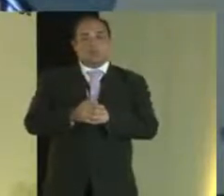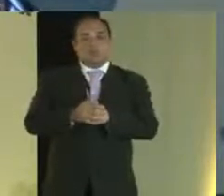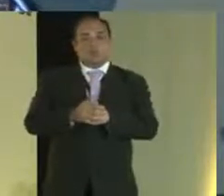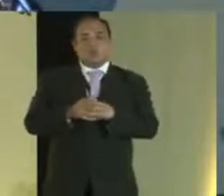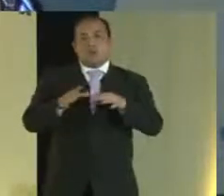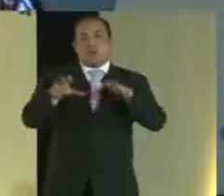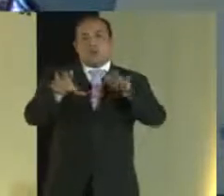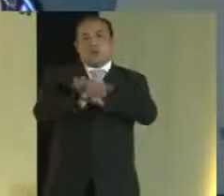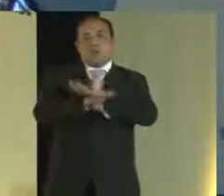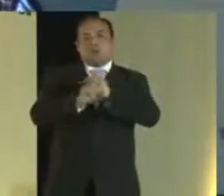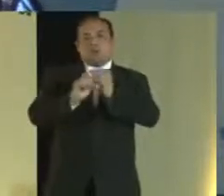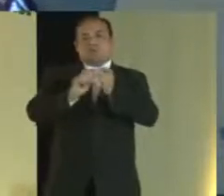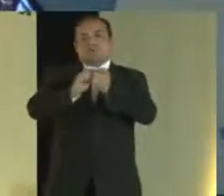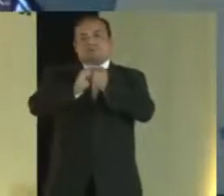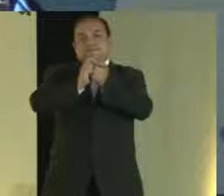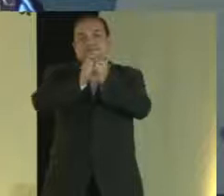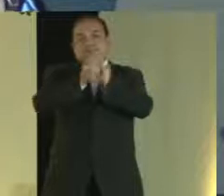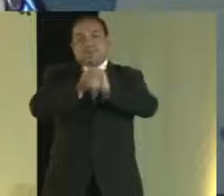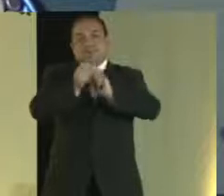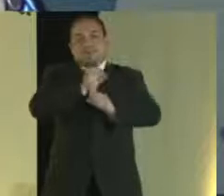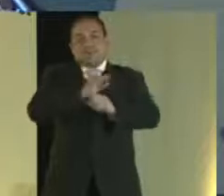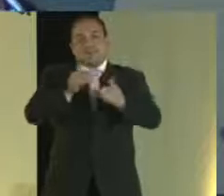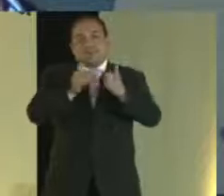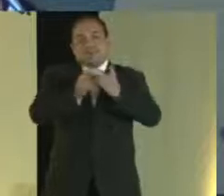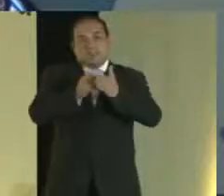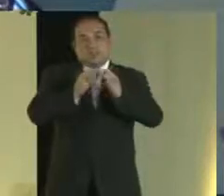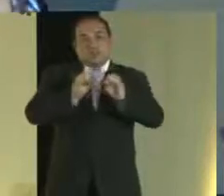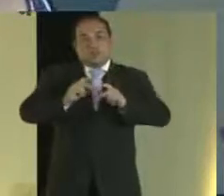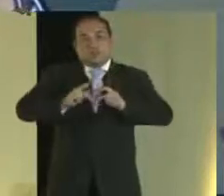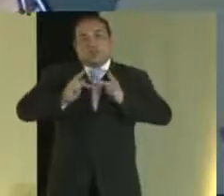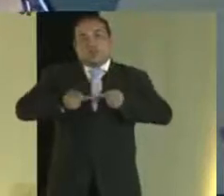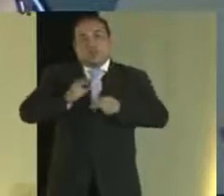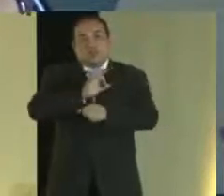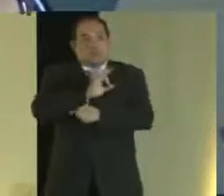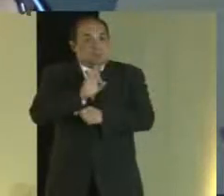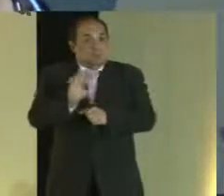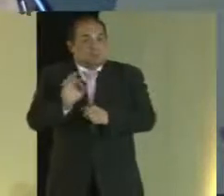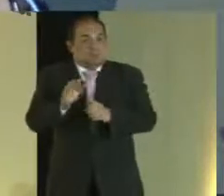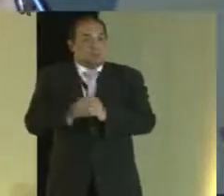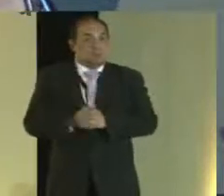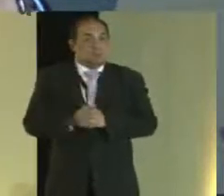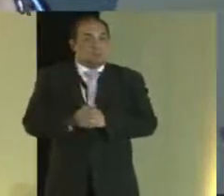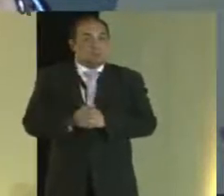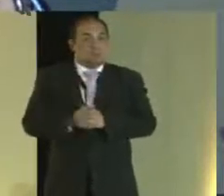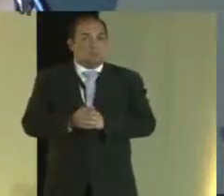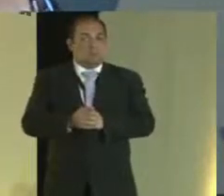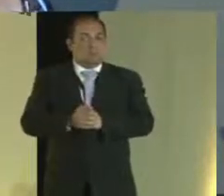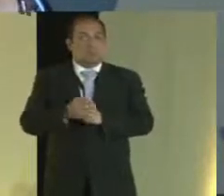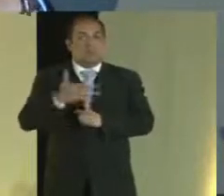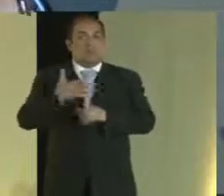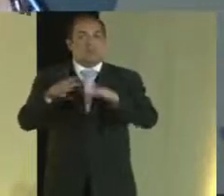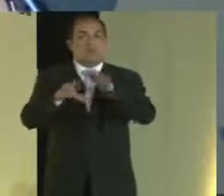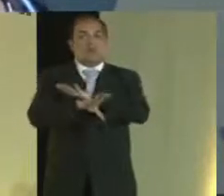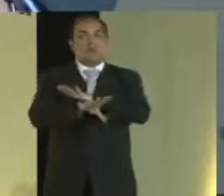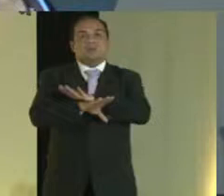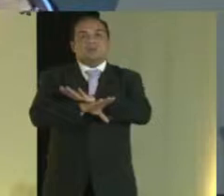cambio, que puede atorarse, que puede debilitarse, que puede ser un cambio muy